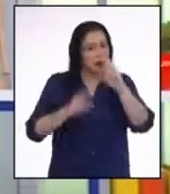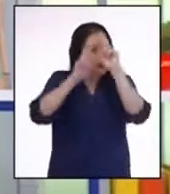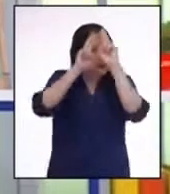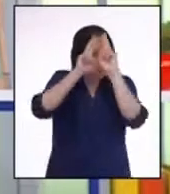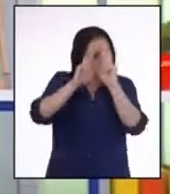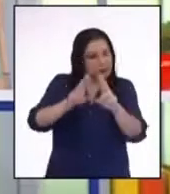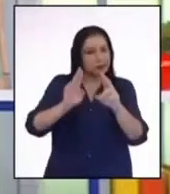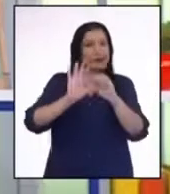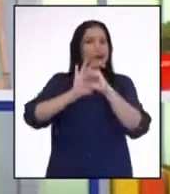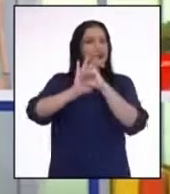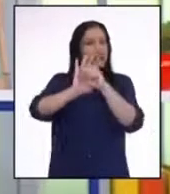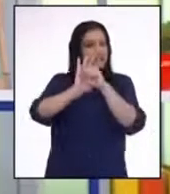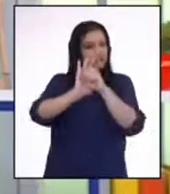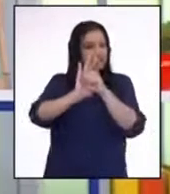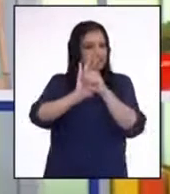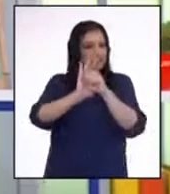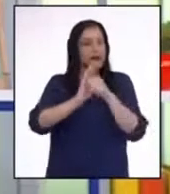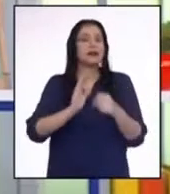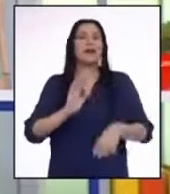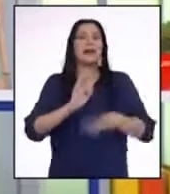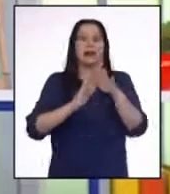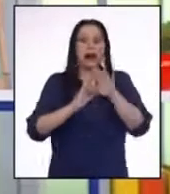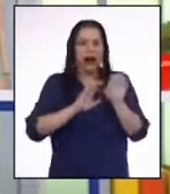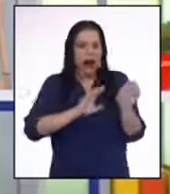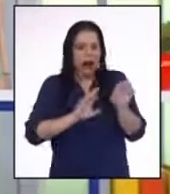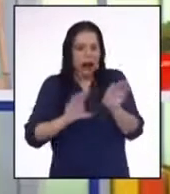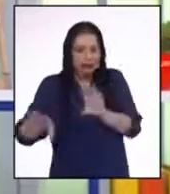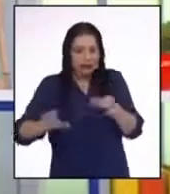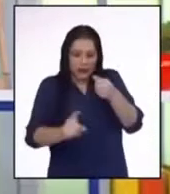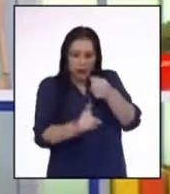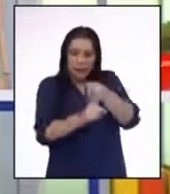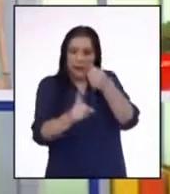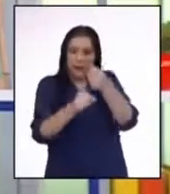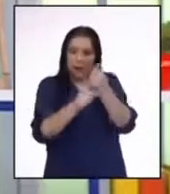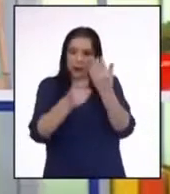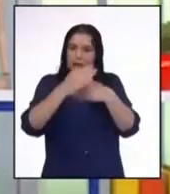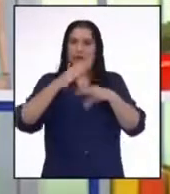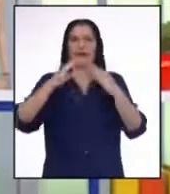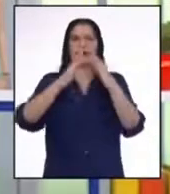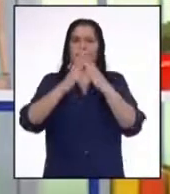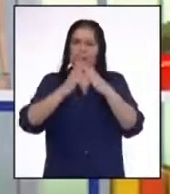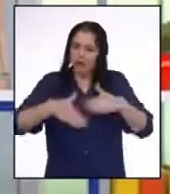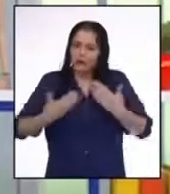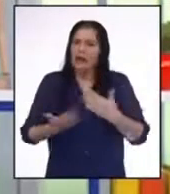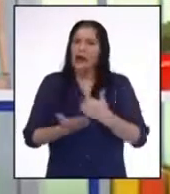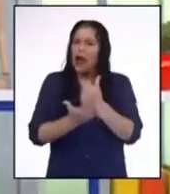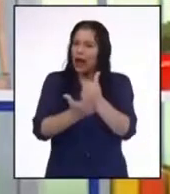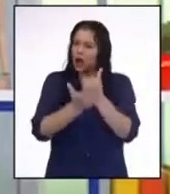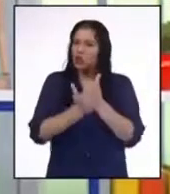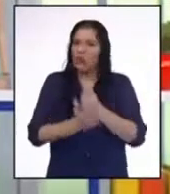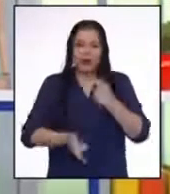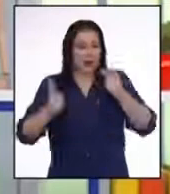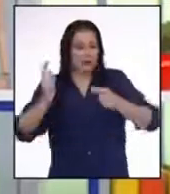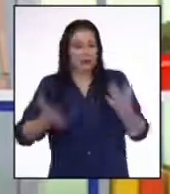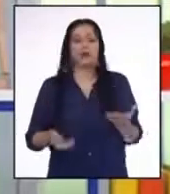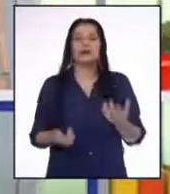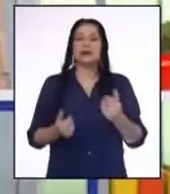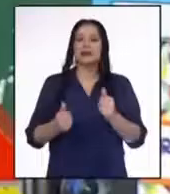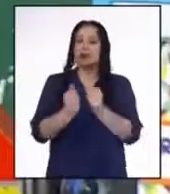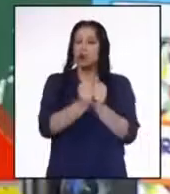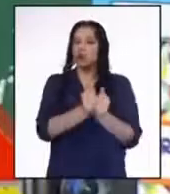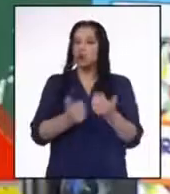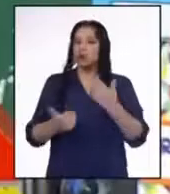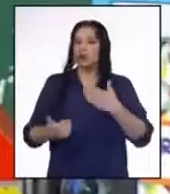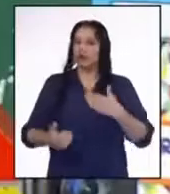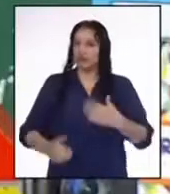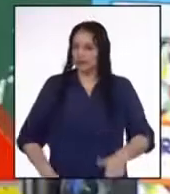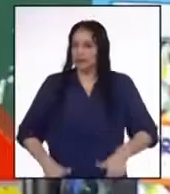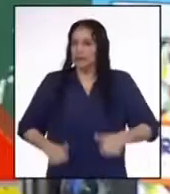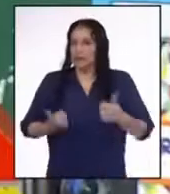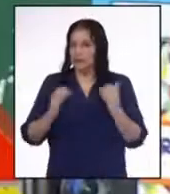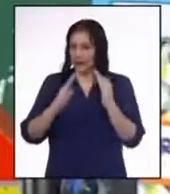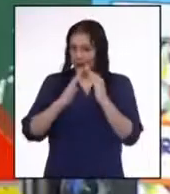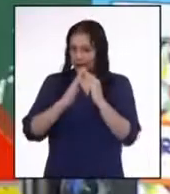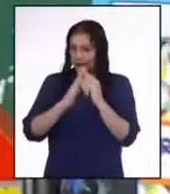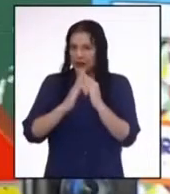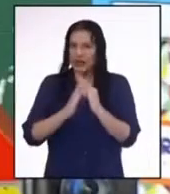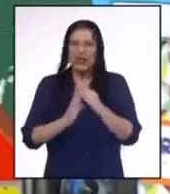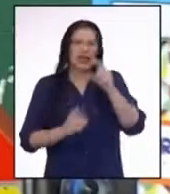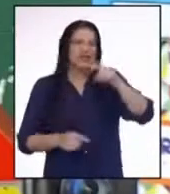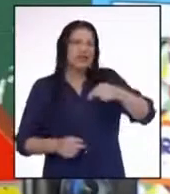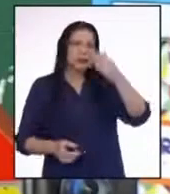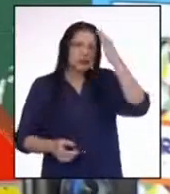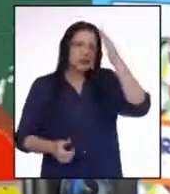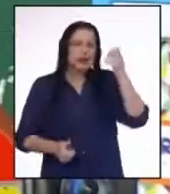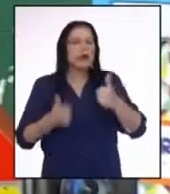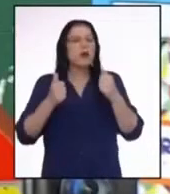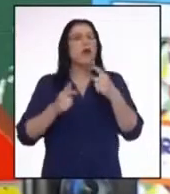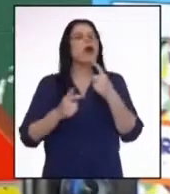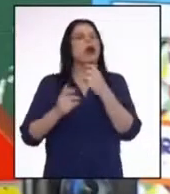las señales y, sobre todo, elaborar las nuestras para poder ayudar en nuestras casas a las personas que viven con nosotros. Debemos averiguar para qué